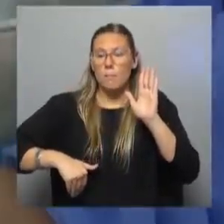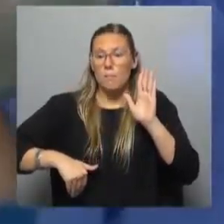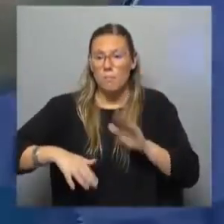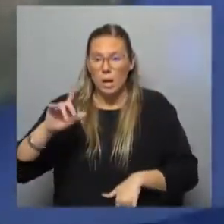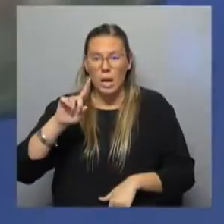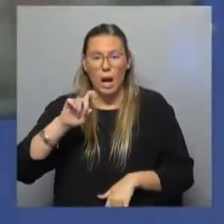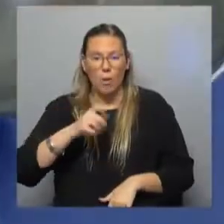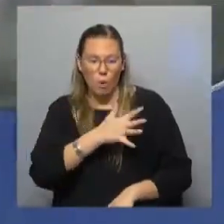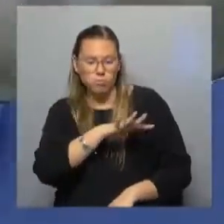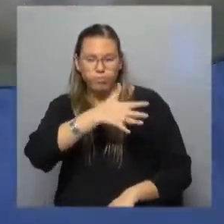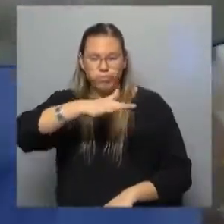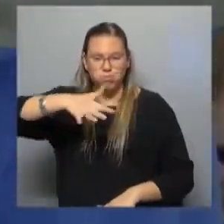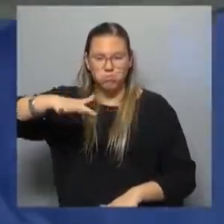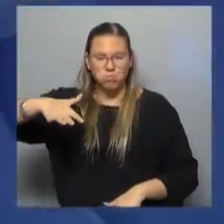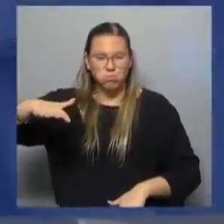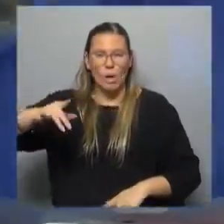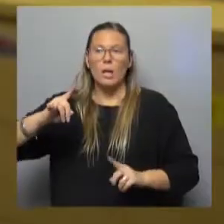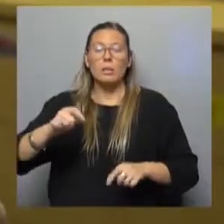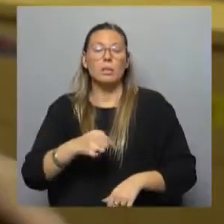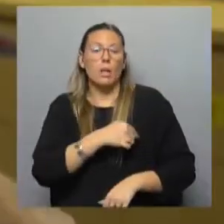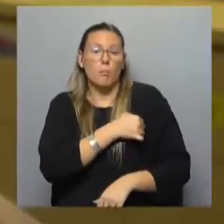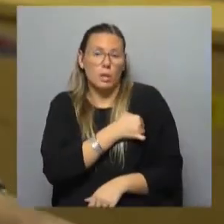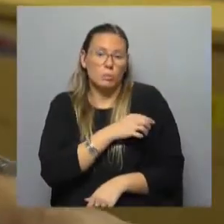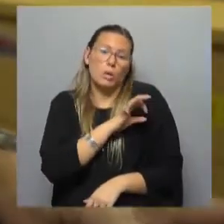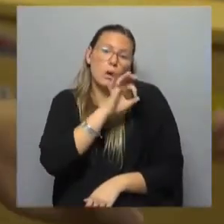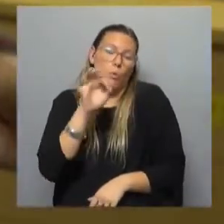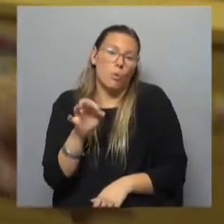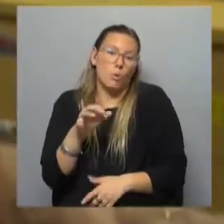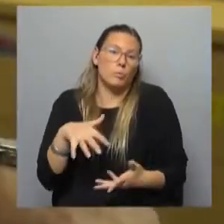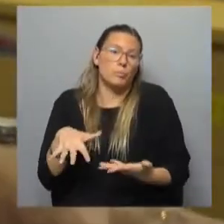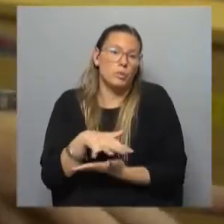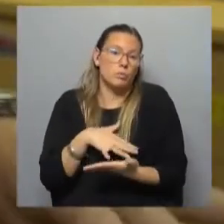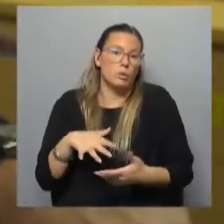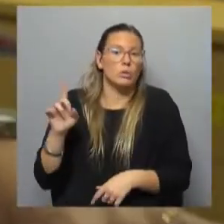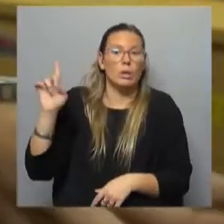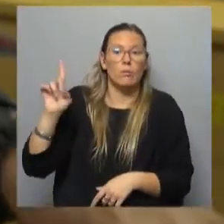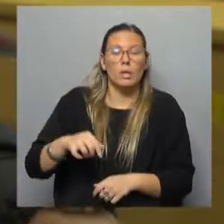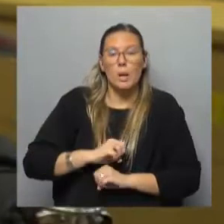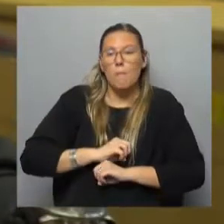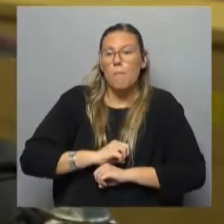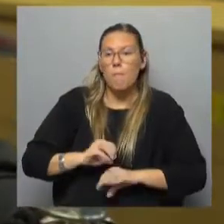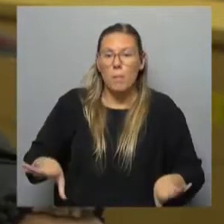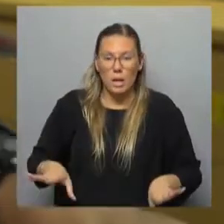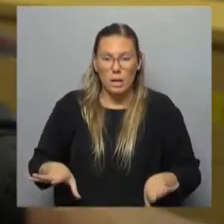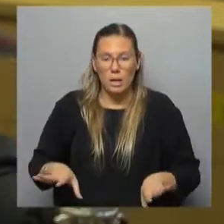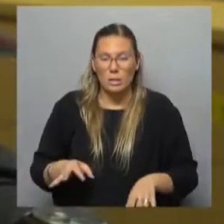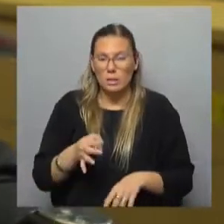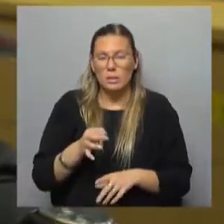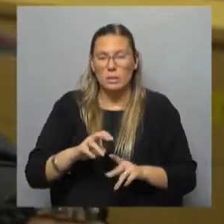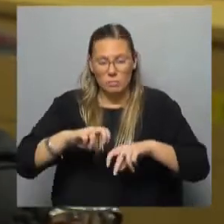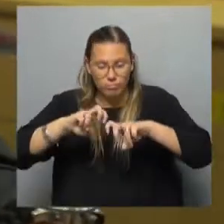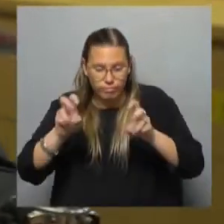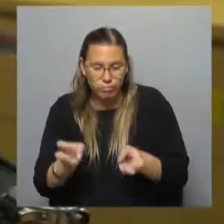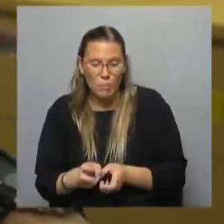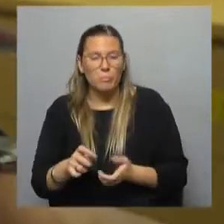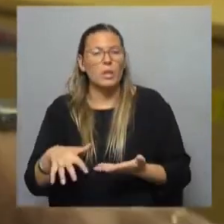del mar, de la temperatura, o efectos generados por malas praxis locales,